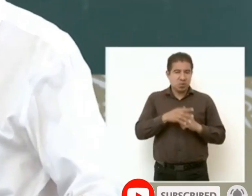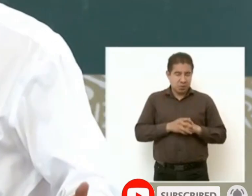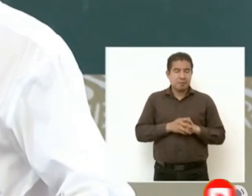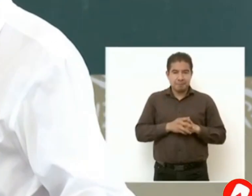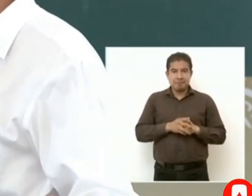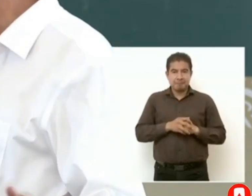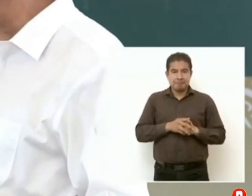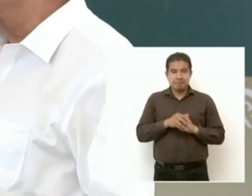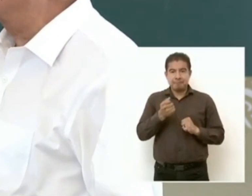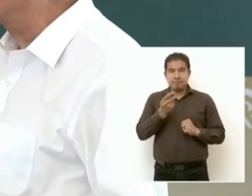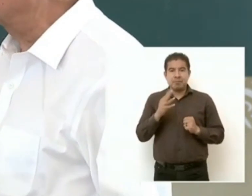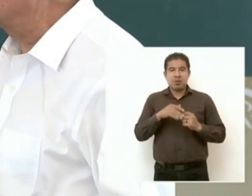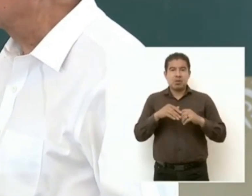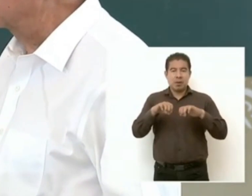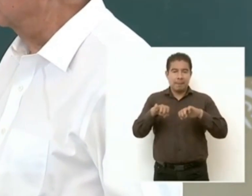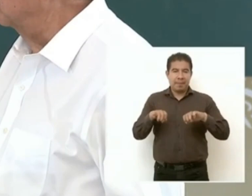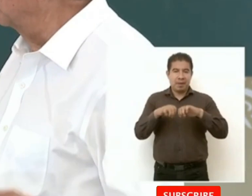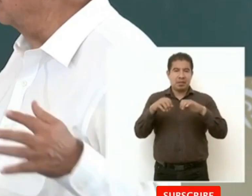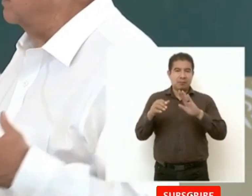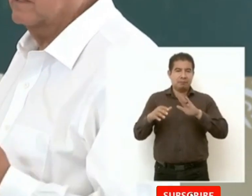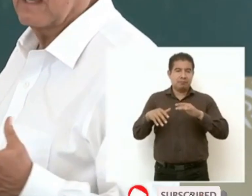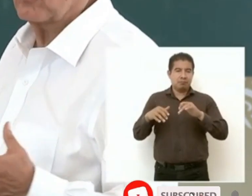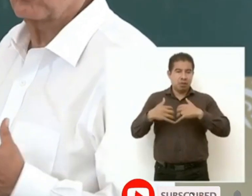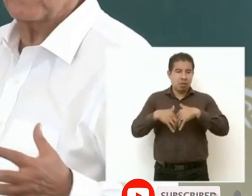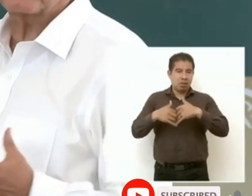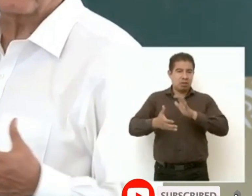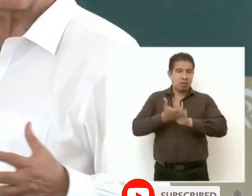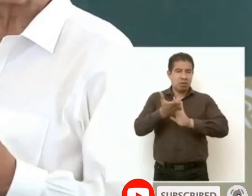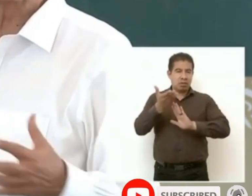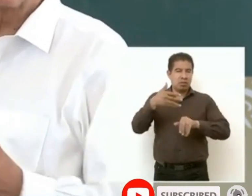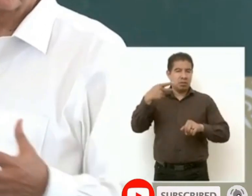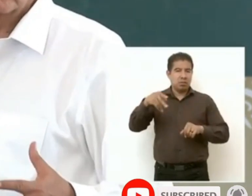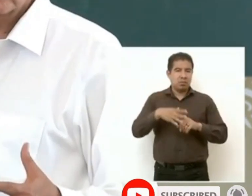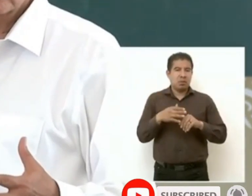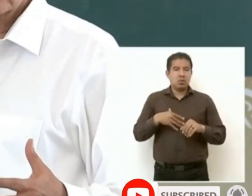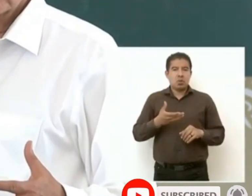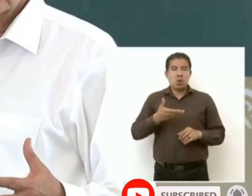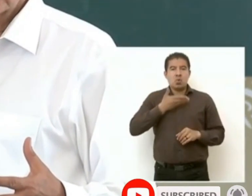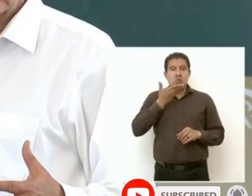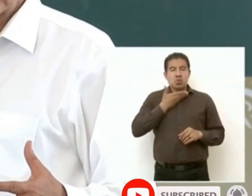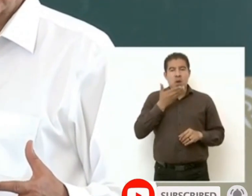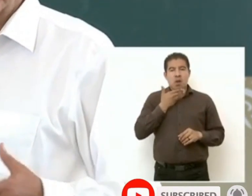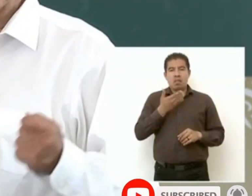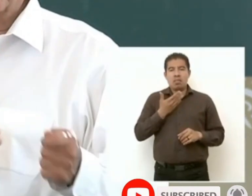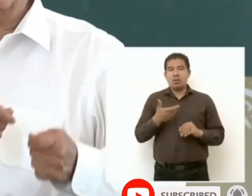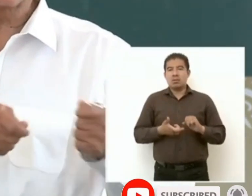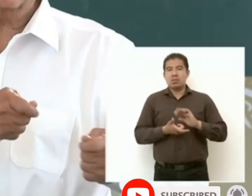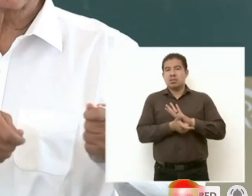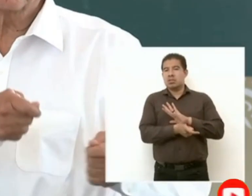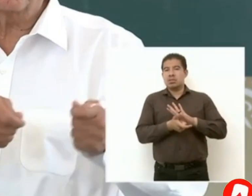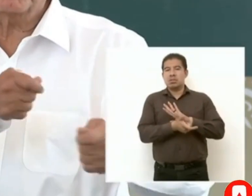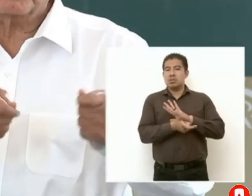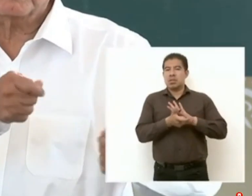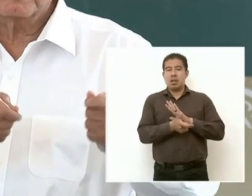empresas constructoras muy acostumbradas a la corrupción, a dar